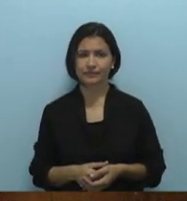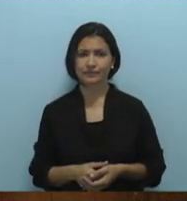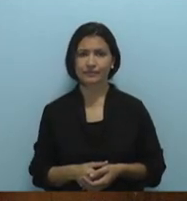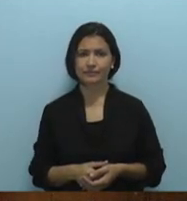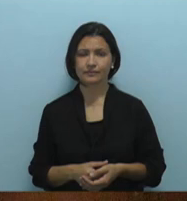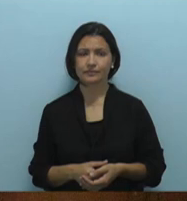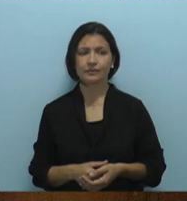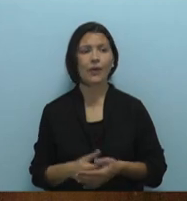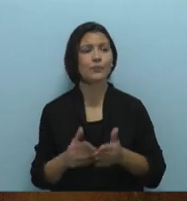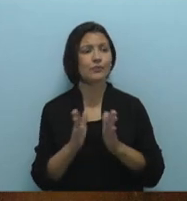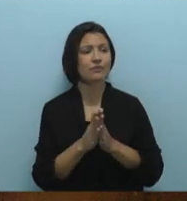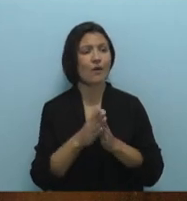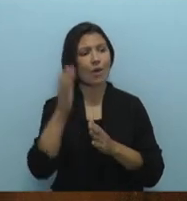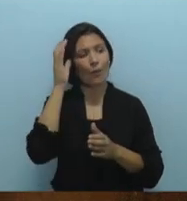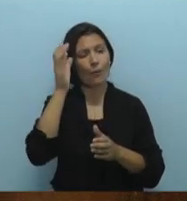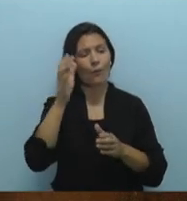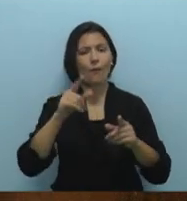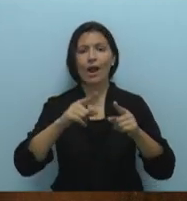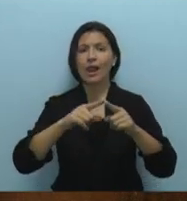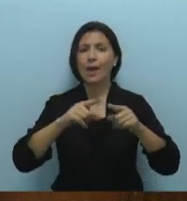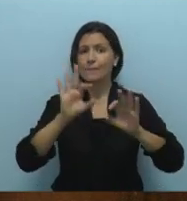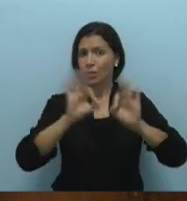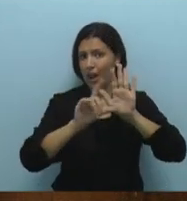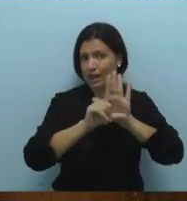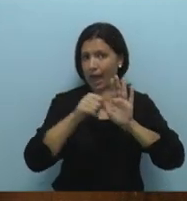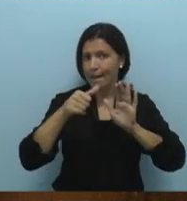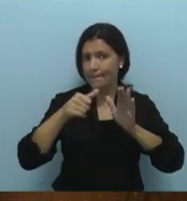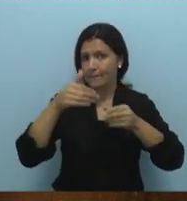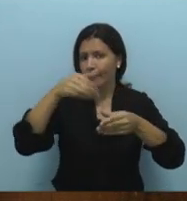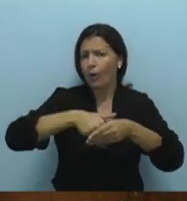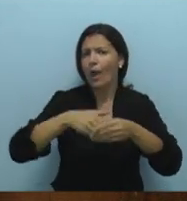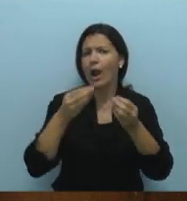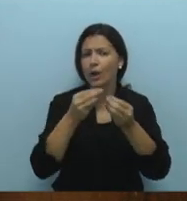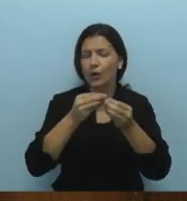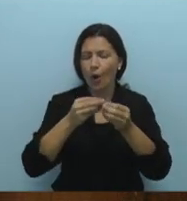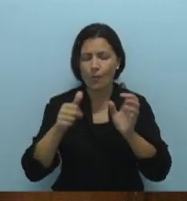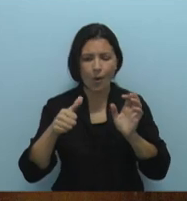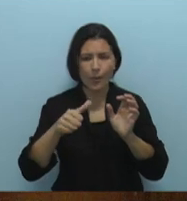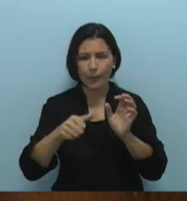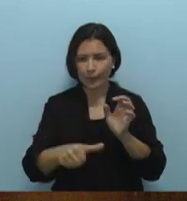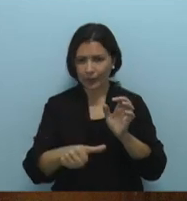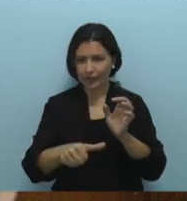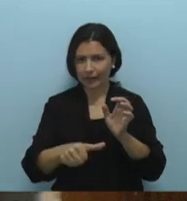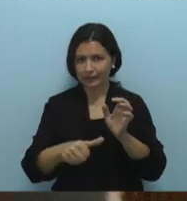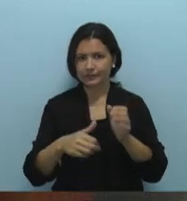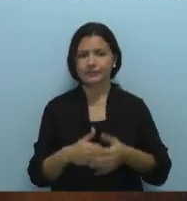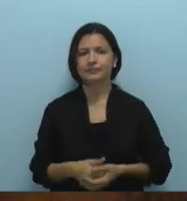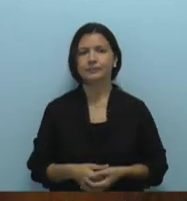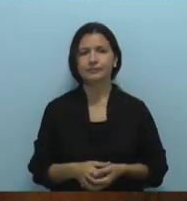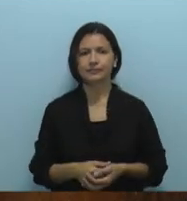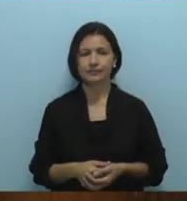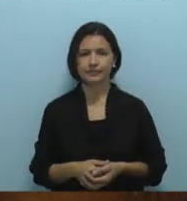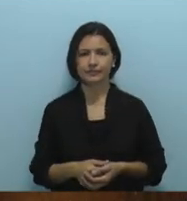Constitucionales. Recordamos que estamos votando una ley, así que lo haremos de manera virtual a